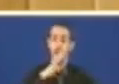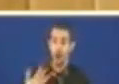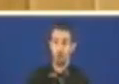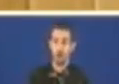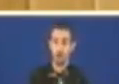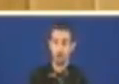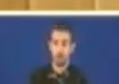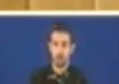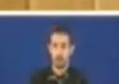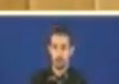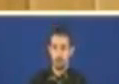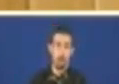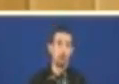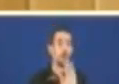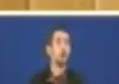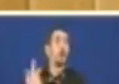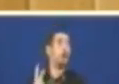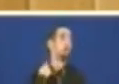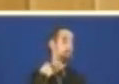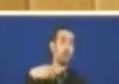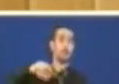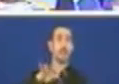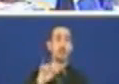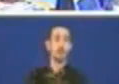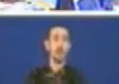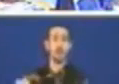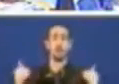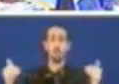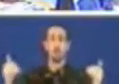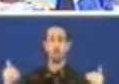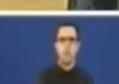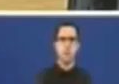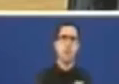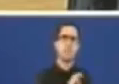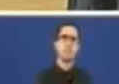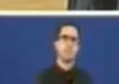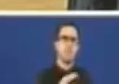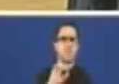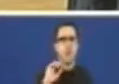goza dun retiro dourado en Miami. Mais nada e moitas grazas. Moitas gracias.